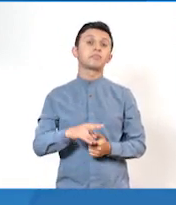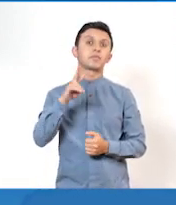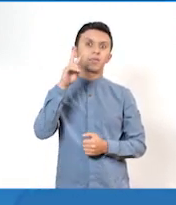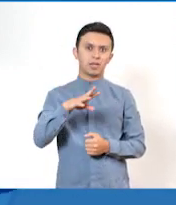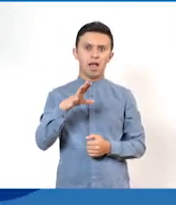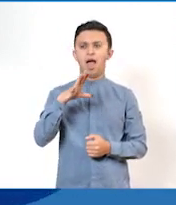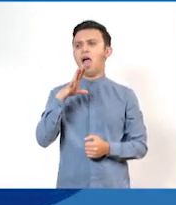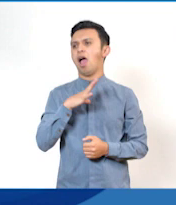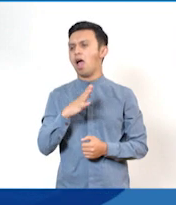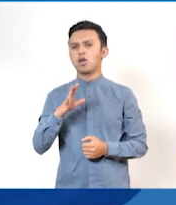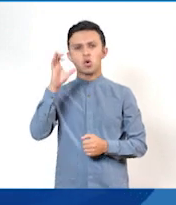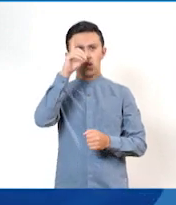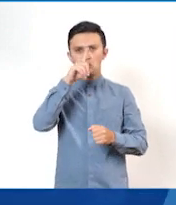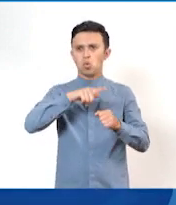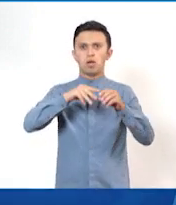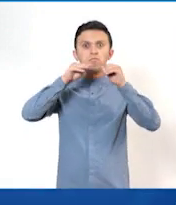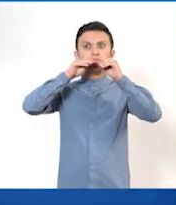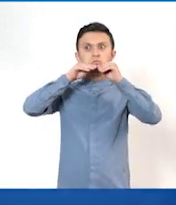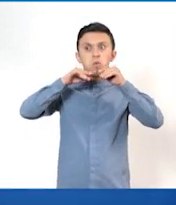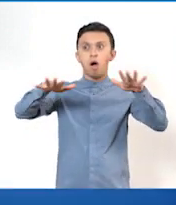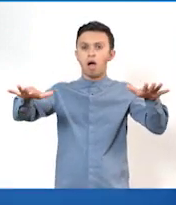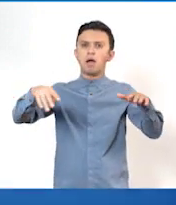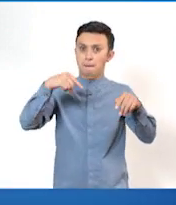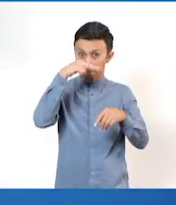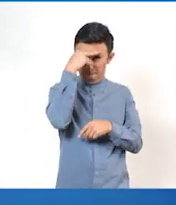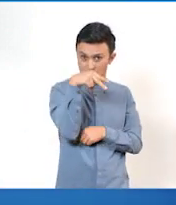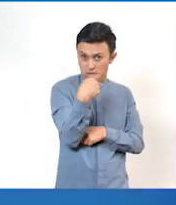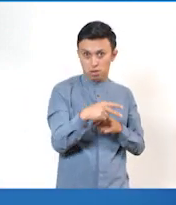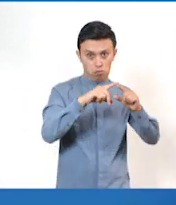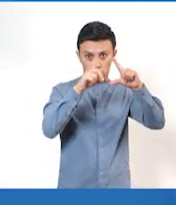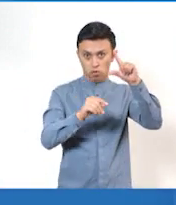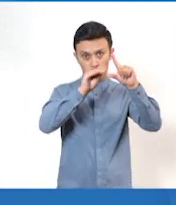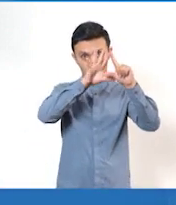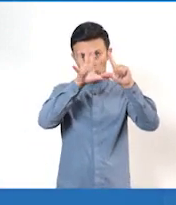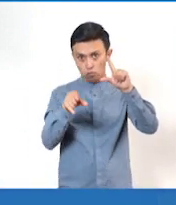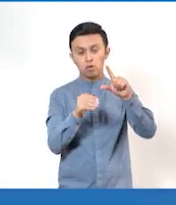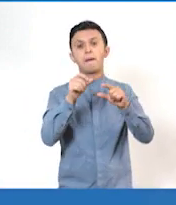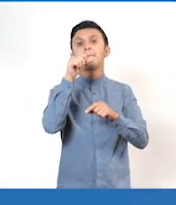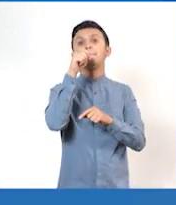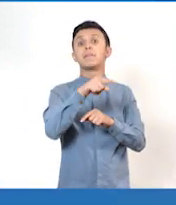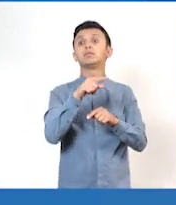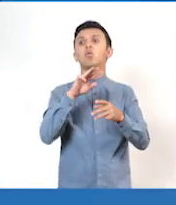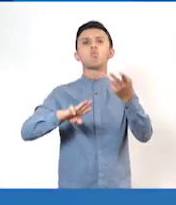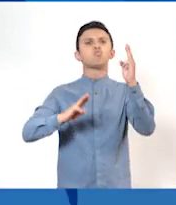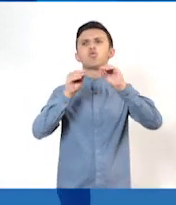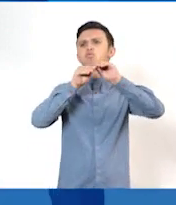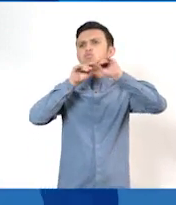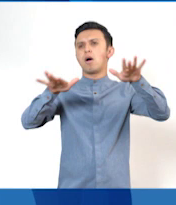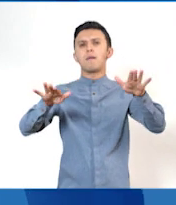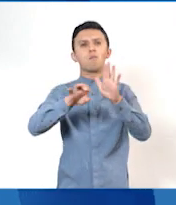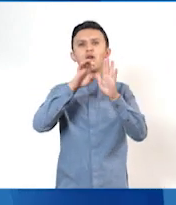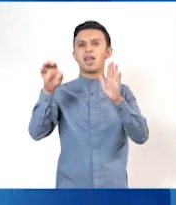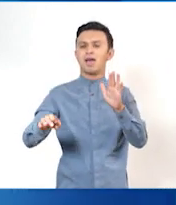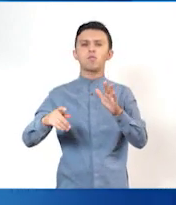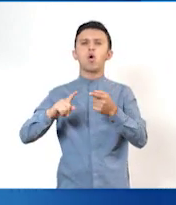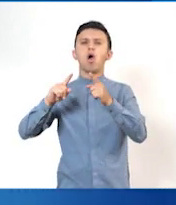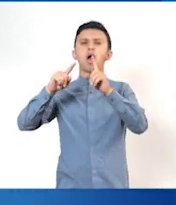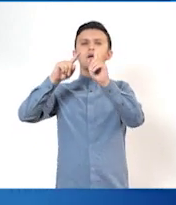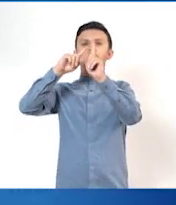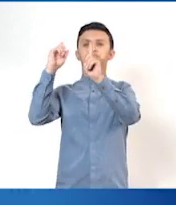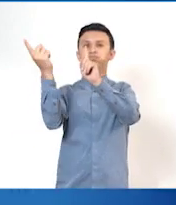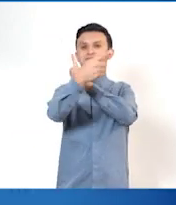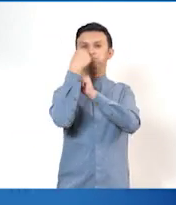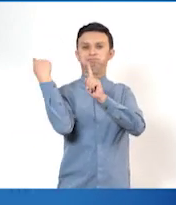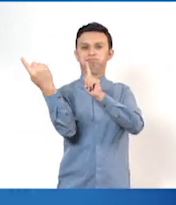se han vuelto famosas, no solo en México, sino en el mundo, y que me gustan mucho es, por ejemplo, la danza de los voladores y